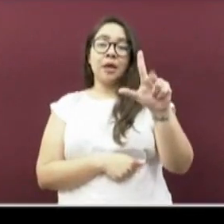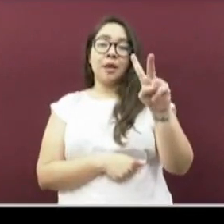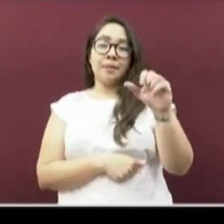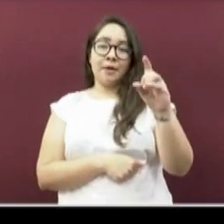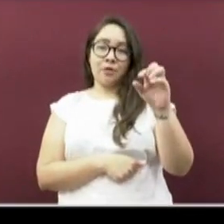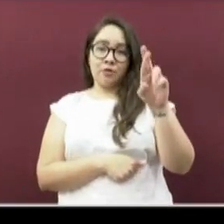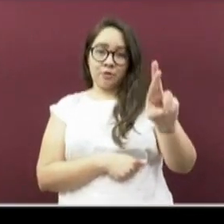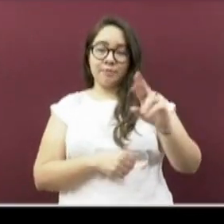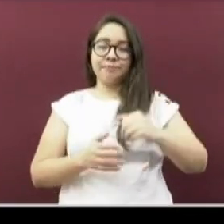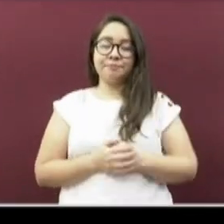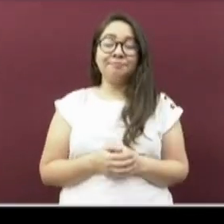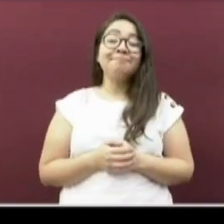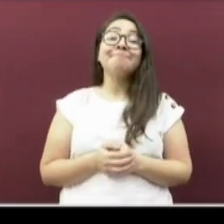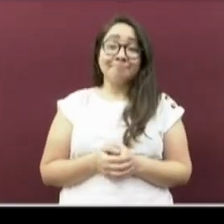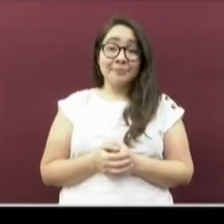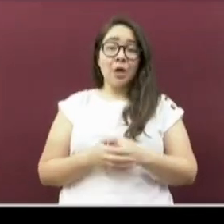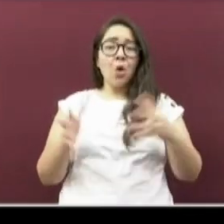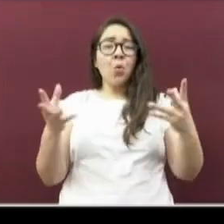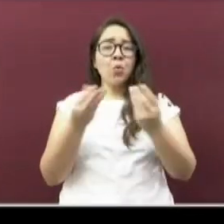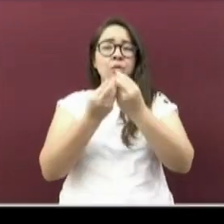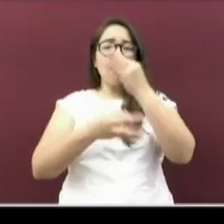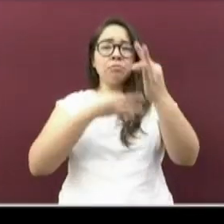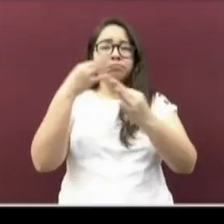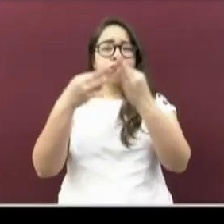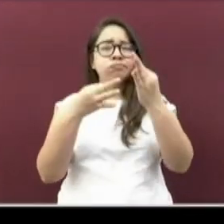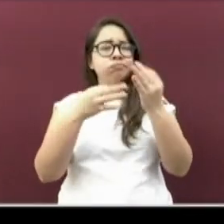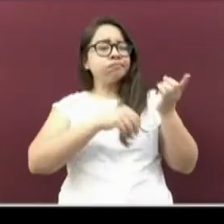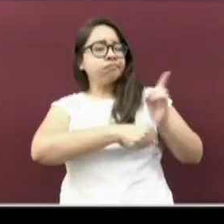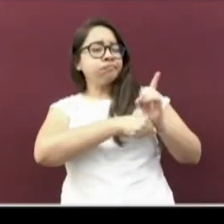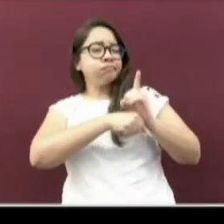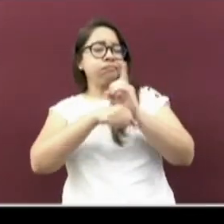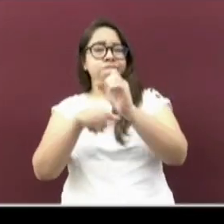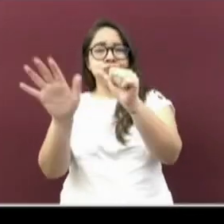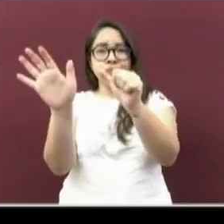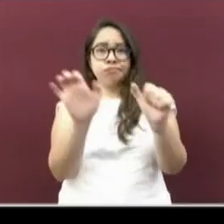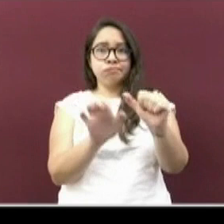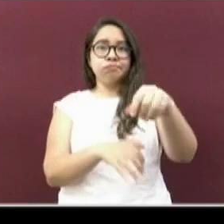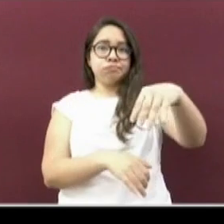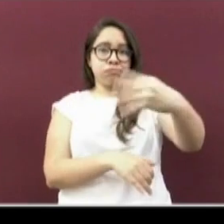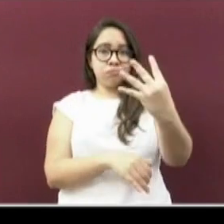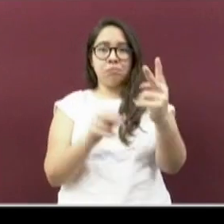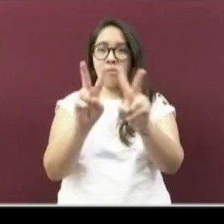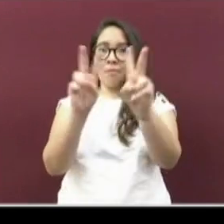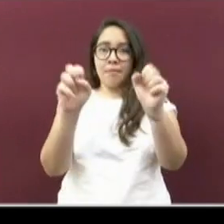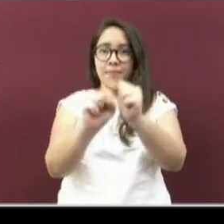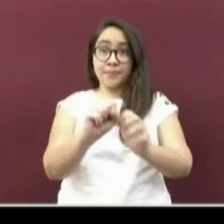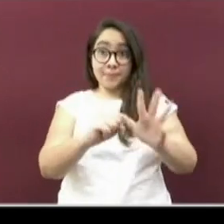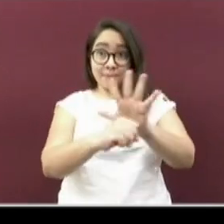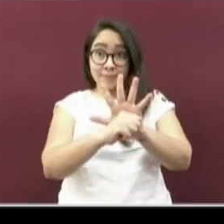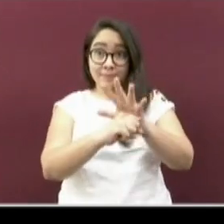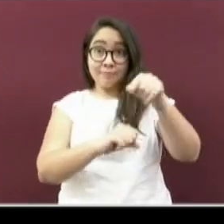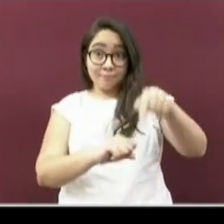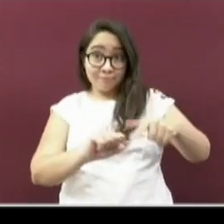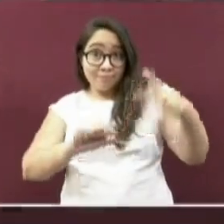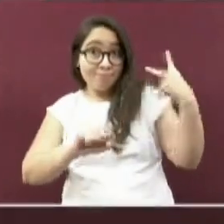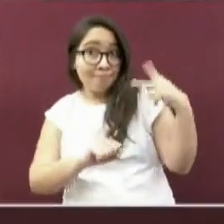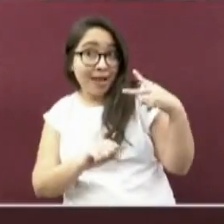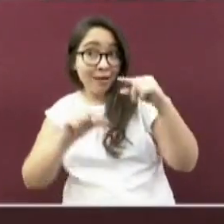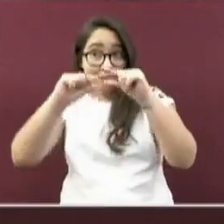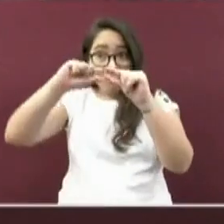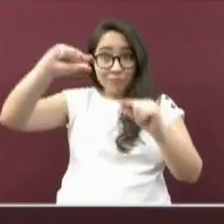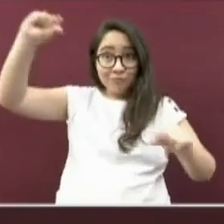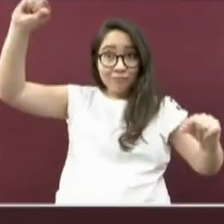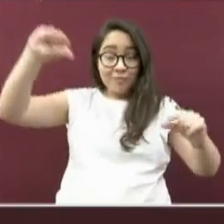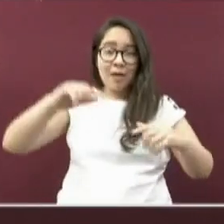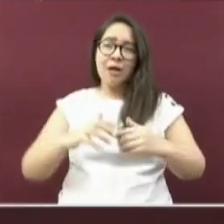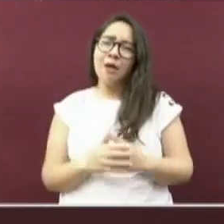número 614 de la actualización del coronavirus en la entidad. Así que nuevamente